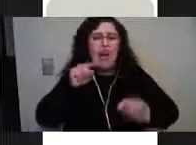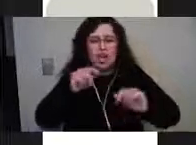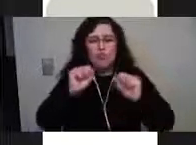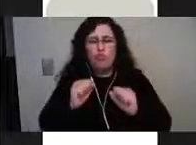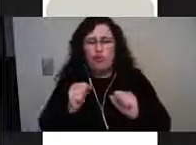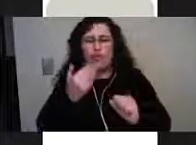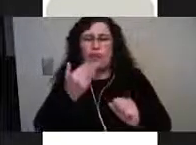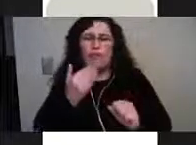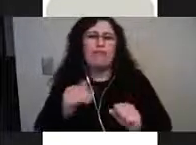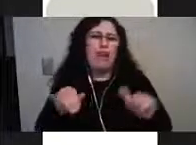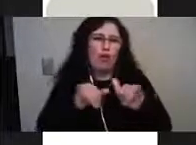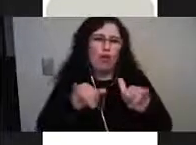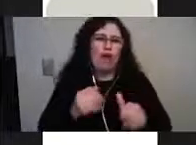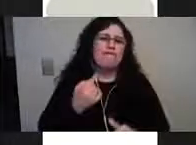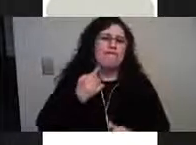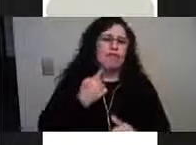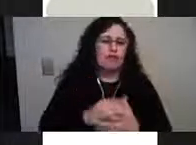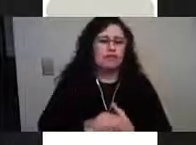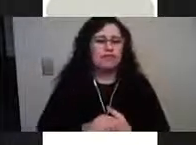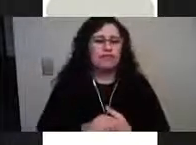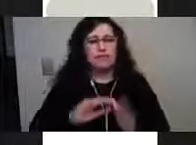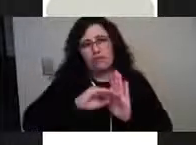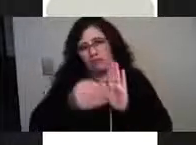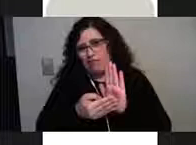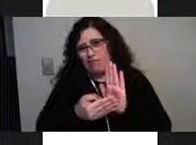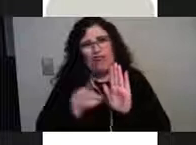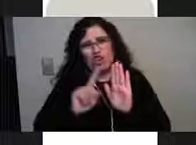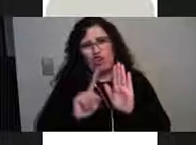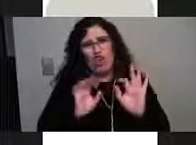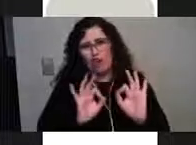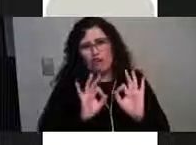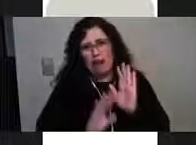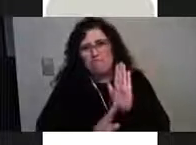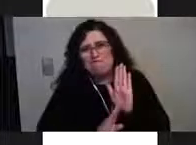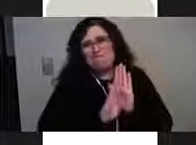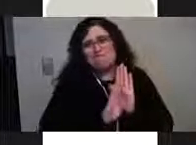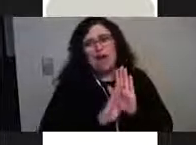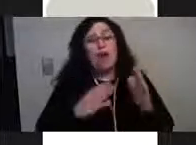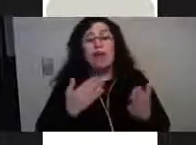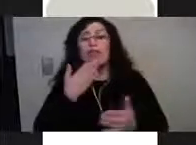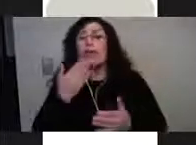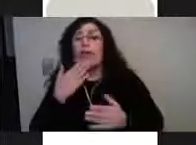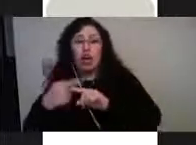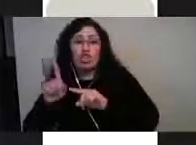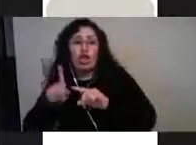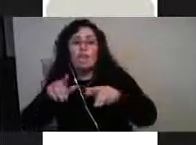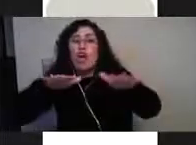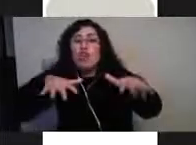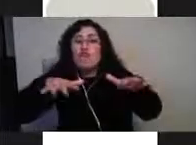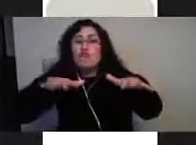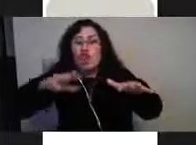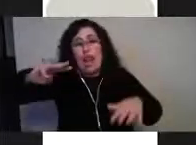um, el normal desarrollo del feto. Y por supuesto cuando hay como factor de riesgo convulsiones por parte de la madre